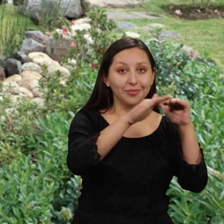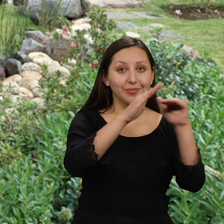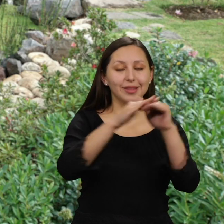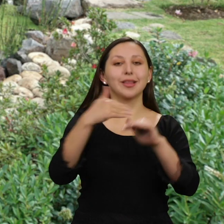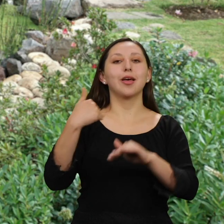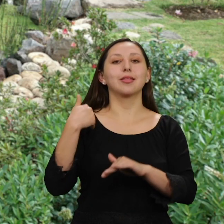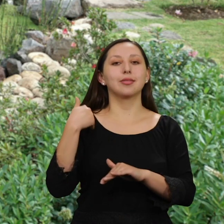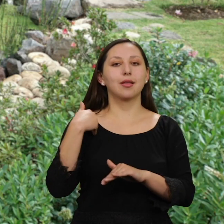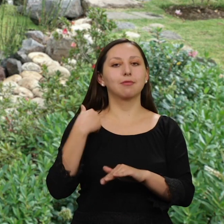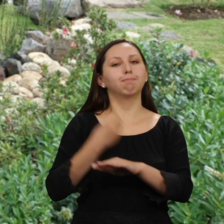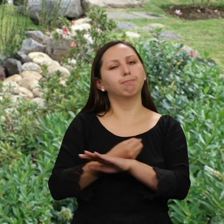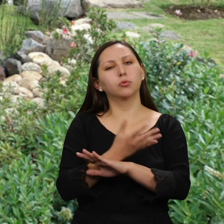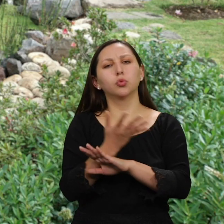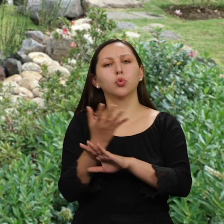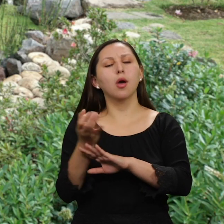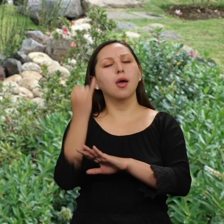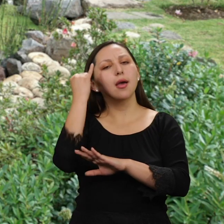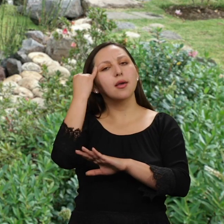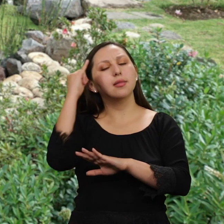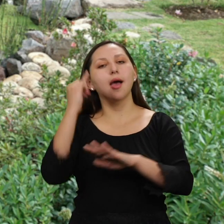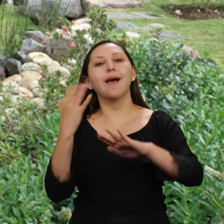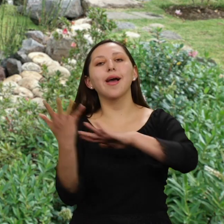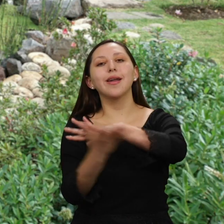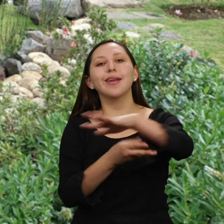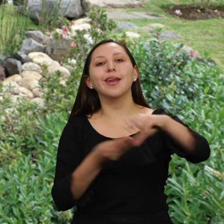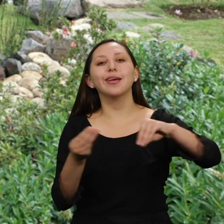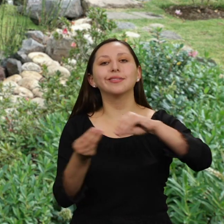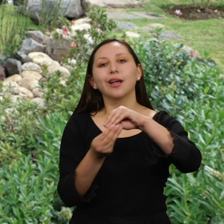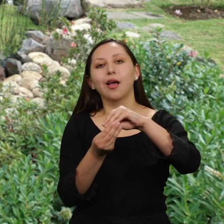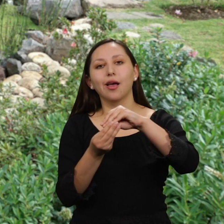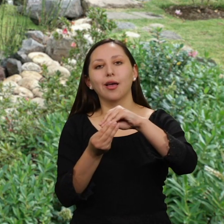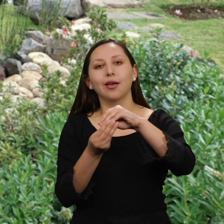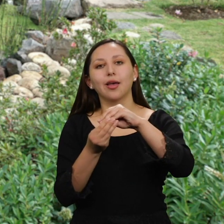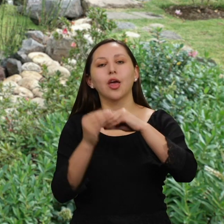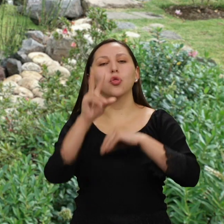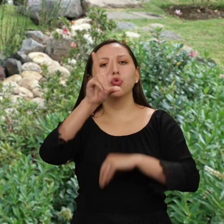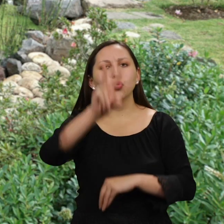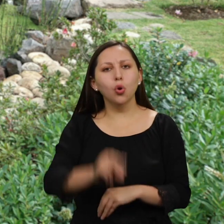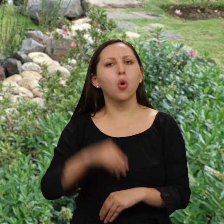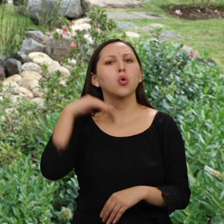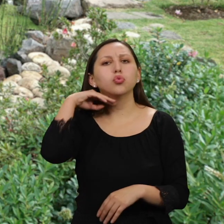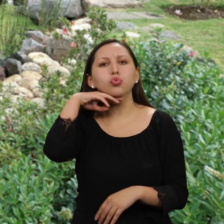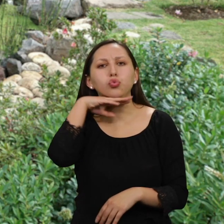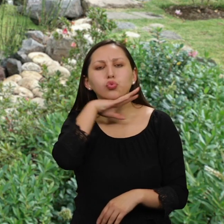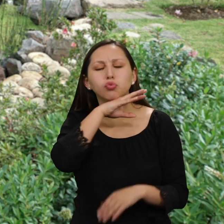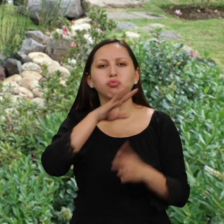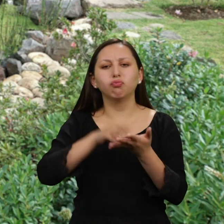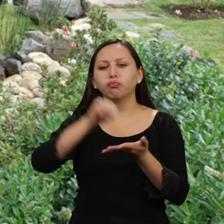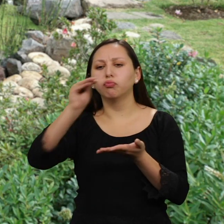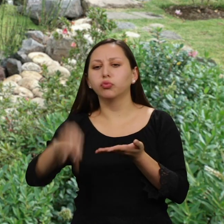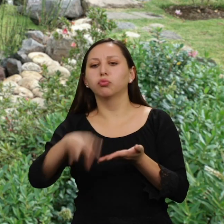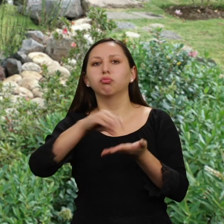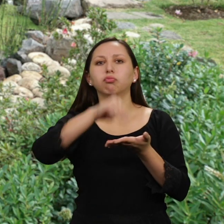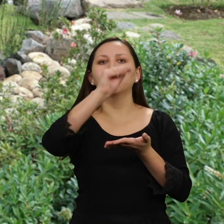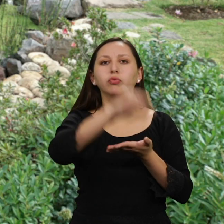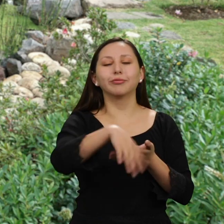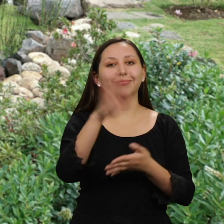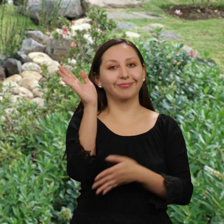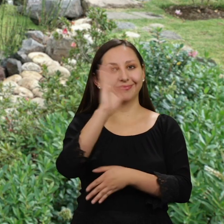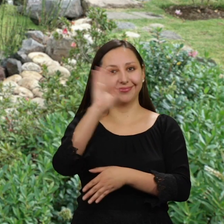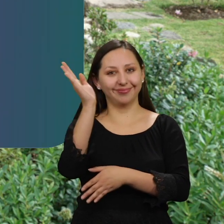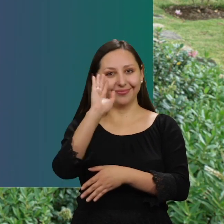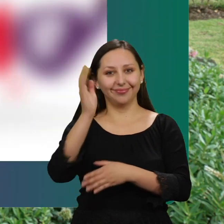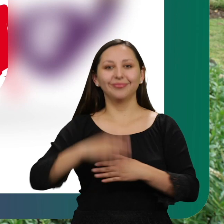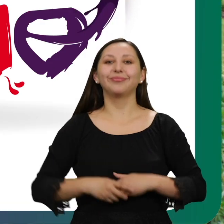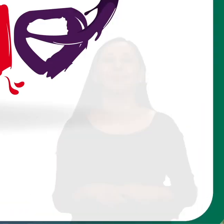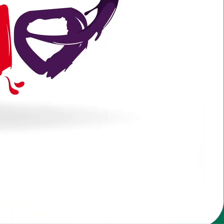esta expectativa del reciclaje Para que ya no sigan ensuciando Por favor, les recomiendo hacer eso ¡Chao!